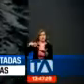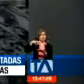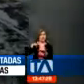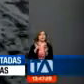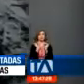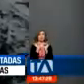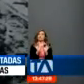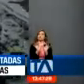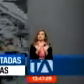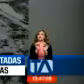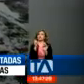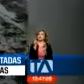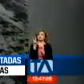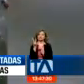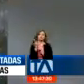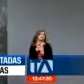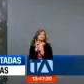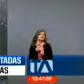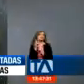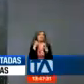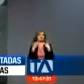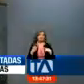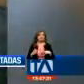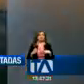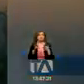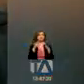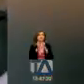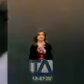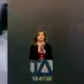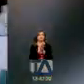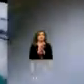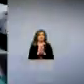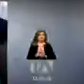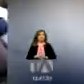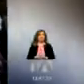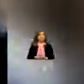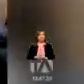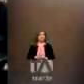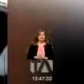Afortunadamente no se registraron heridos ni fallecidos. Fernanda Ceballos, 24 horas.